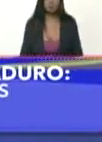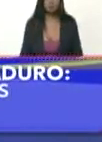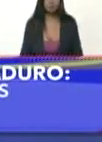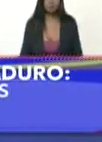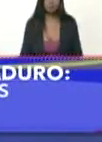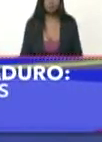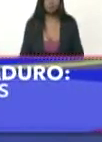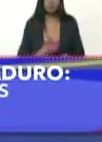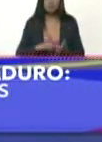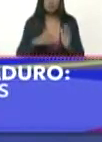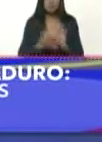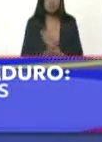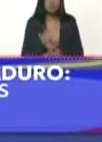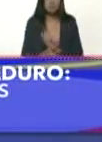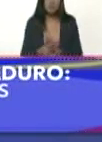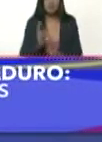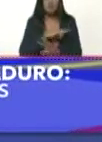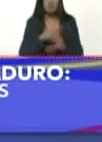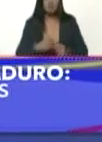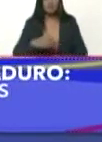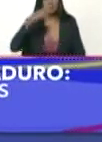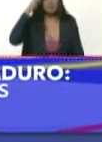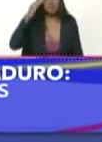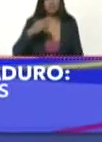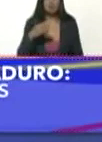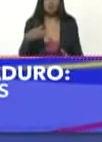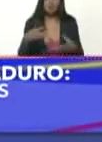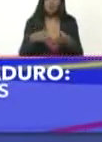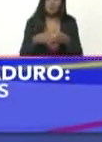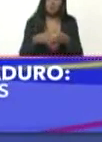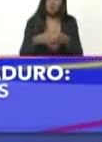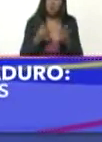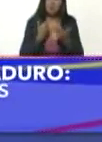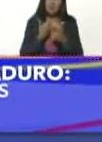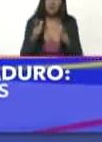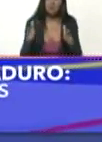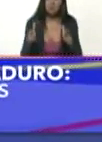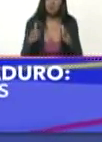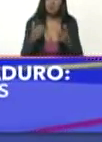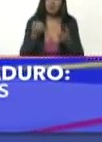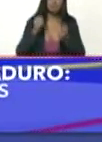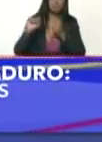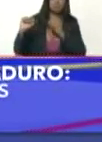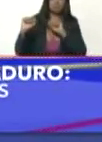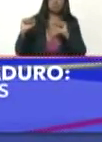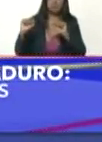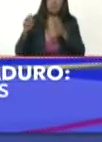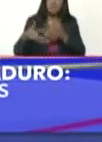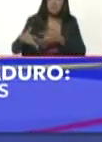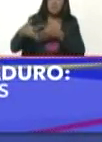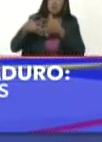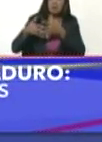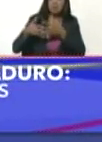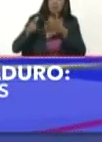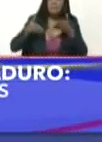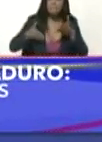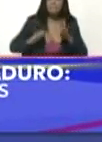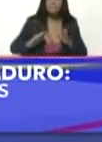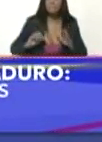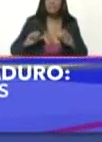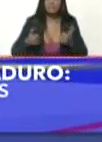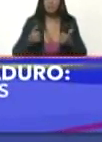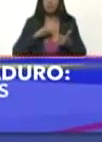y que es una fuerza militar con una doctrina liberadora, antiimperialista, nacida de